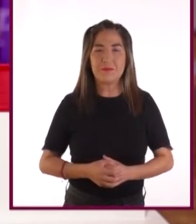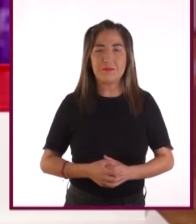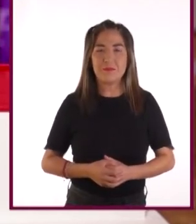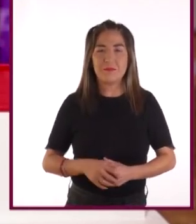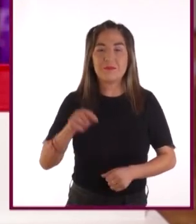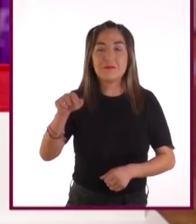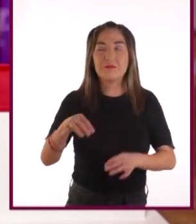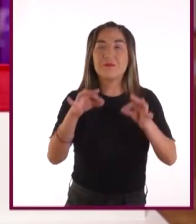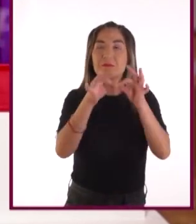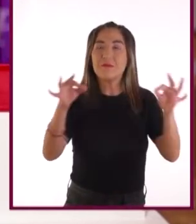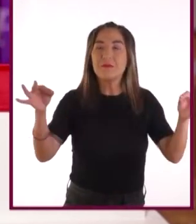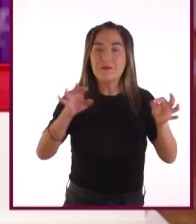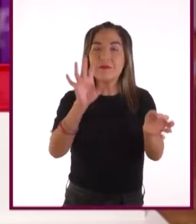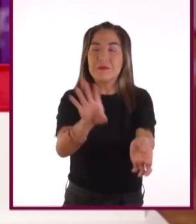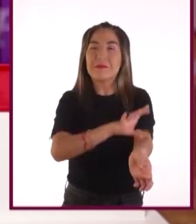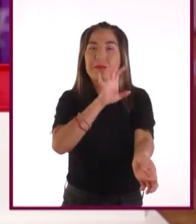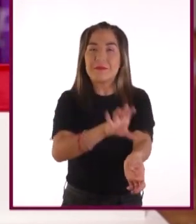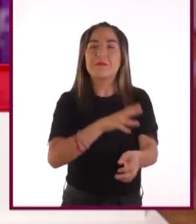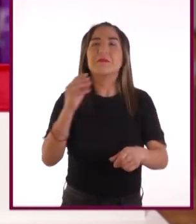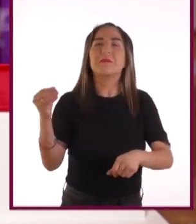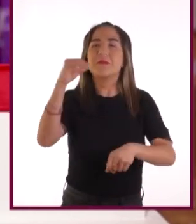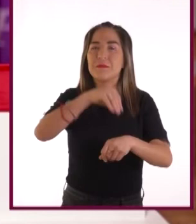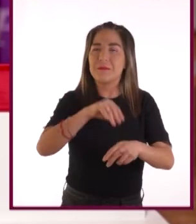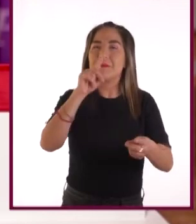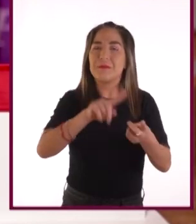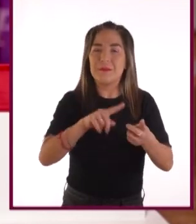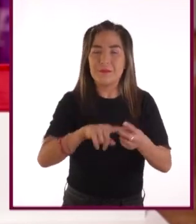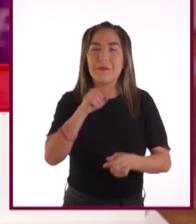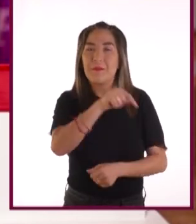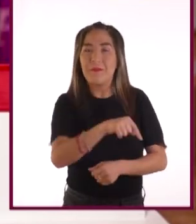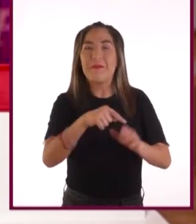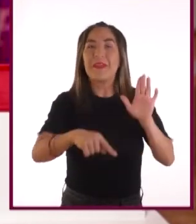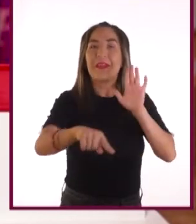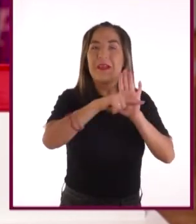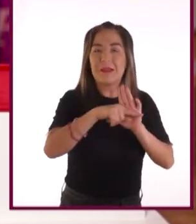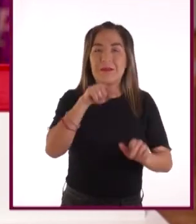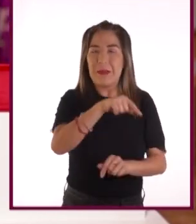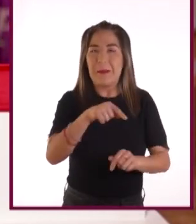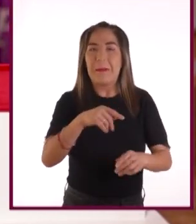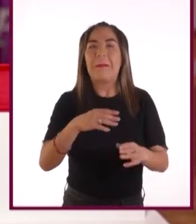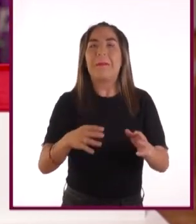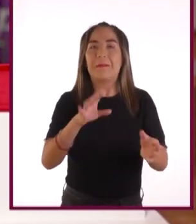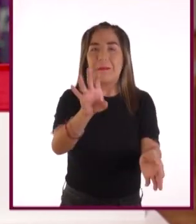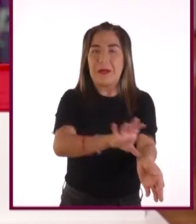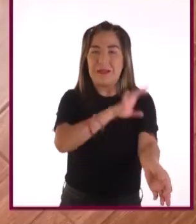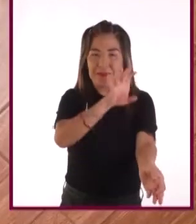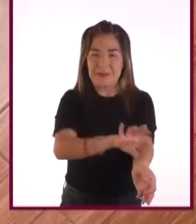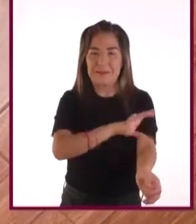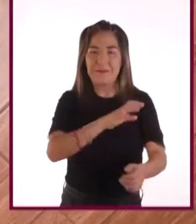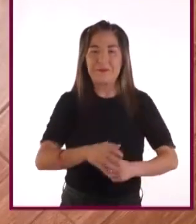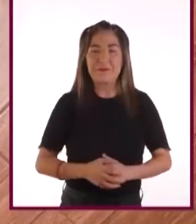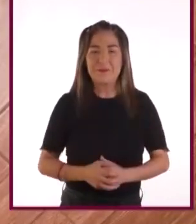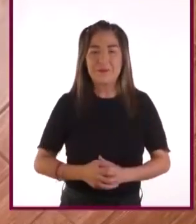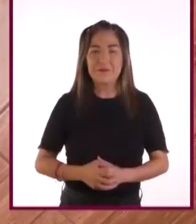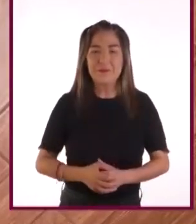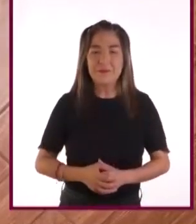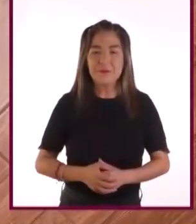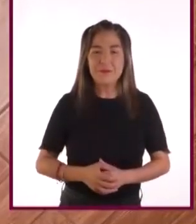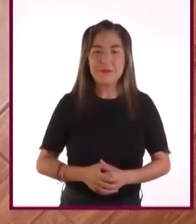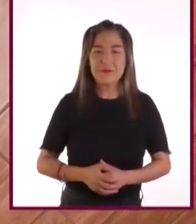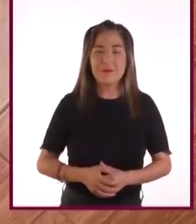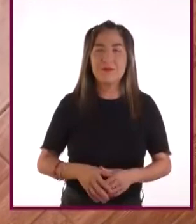El pedazo de cable eléctrico lo colocamos en el polo negativo de la batería y en